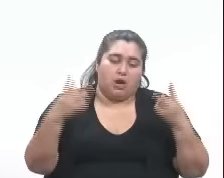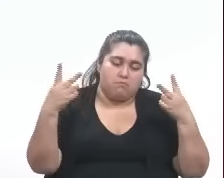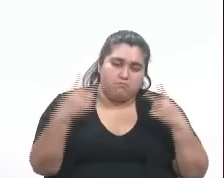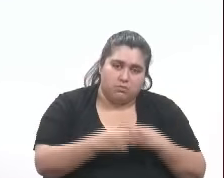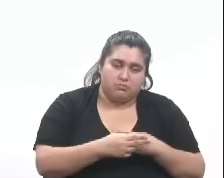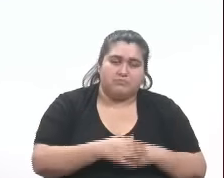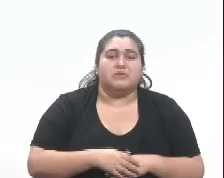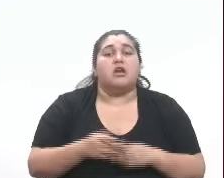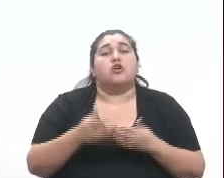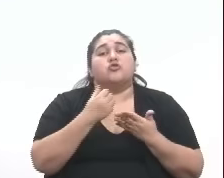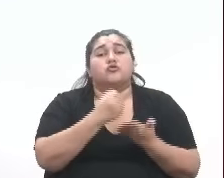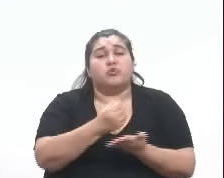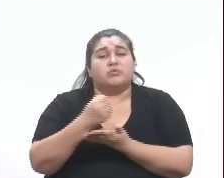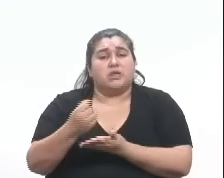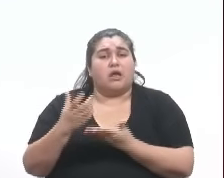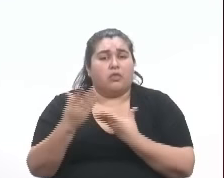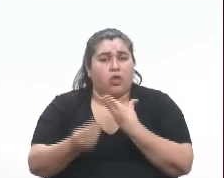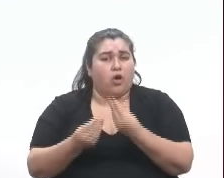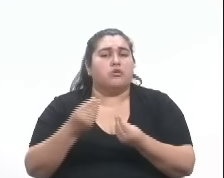Los subsidios.